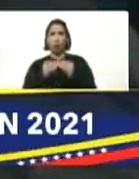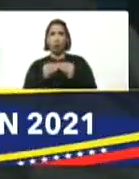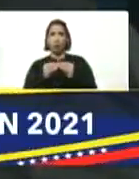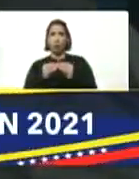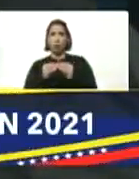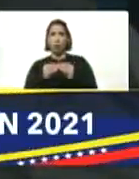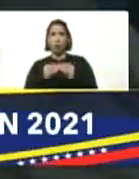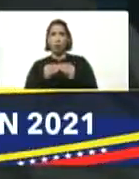seno de la Asamblea